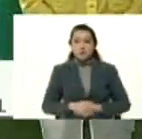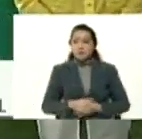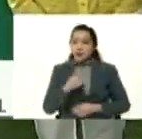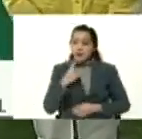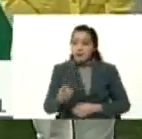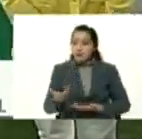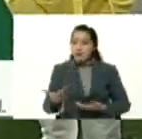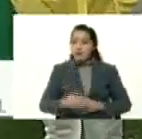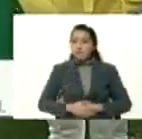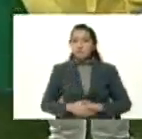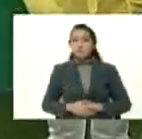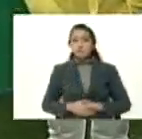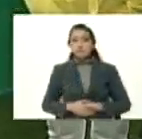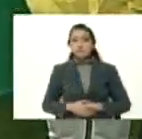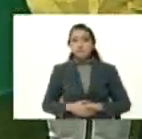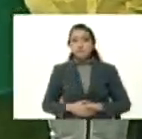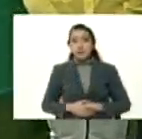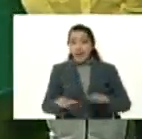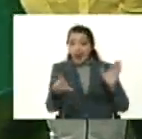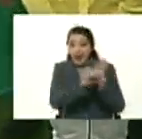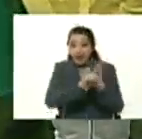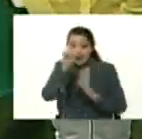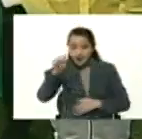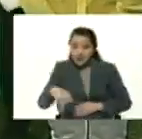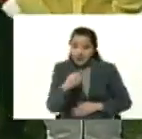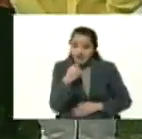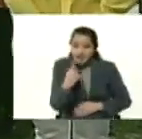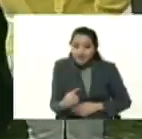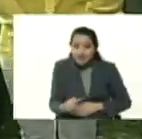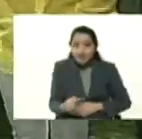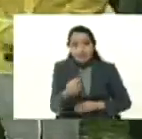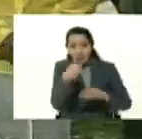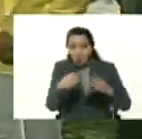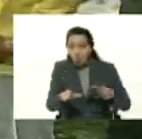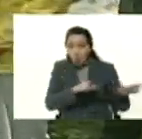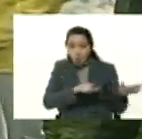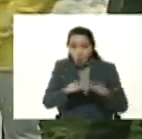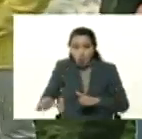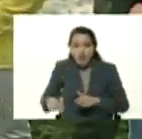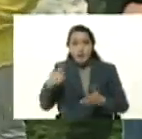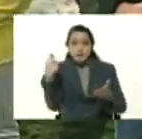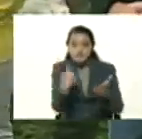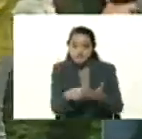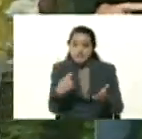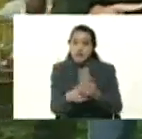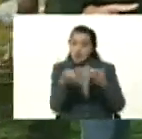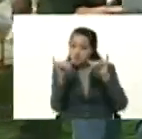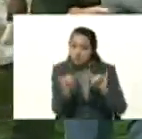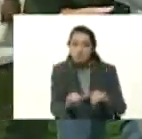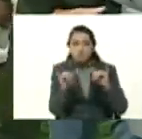Ricardo? Presidente, de hecho en el decreto los productos terminados importados pagan su arancel correspondiente. Las materias